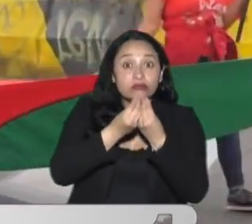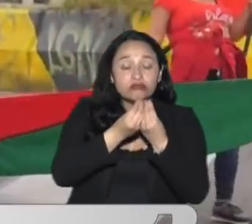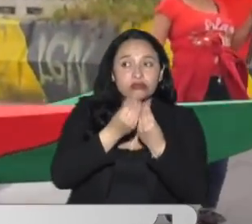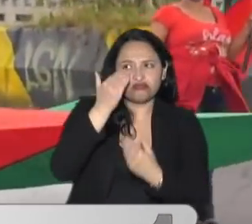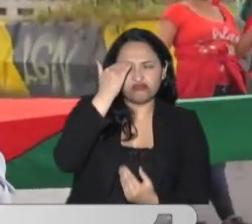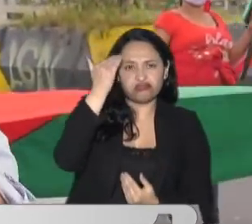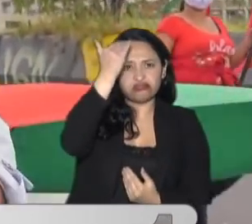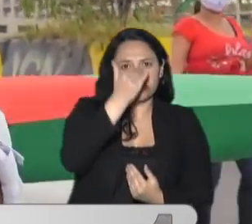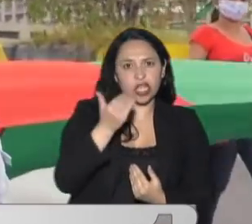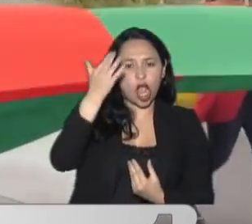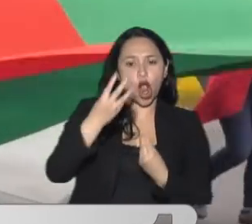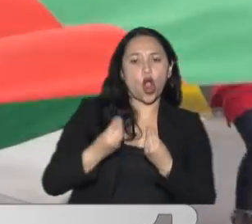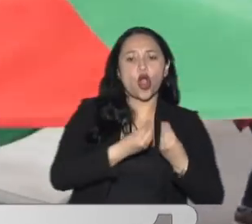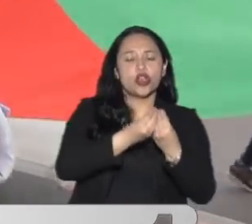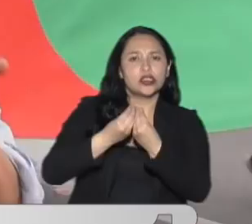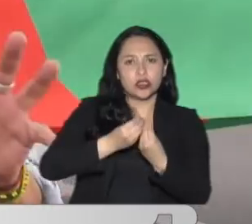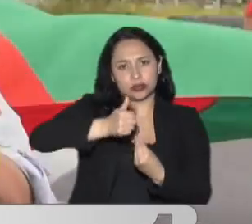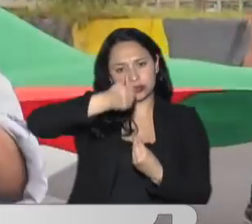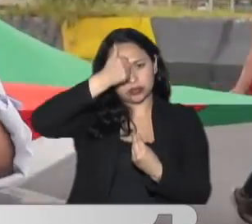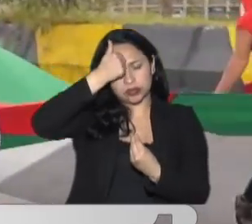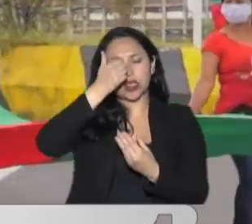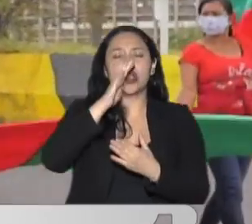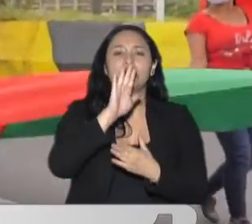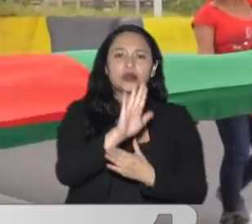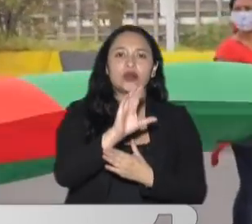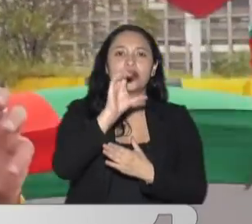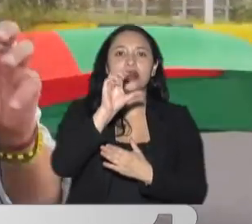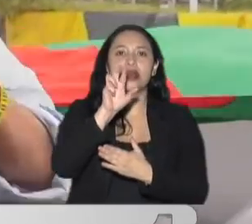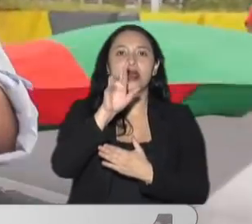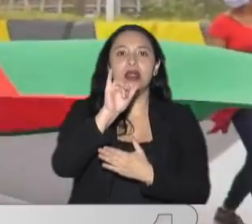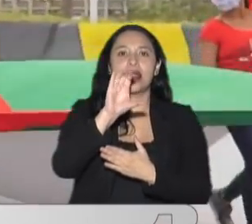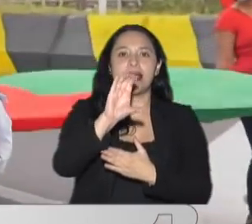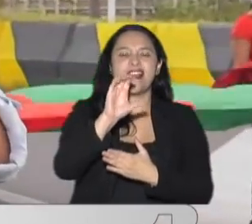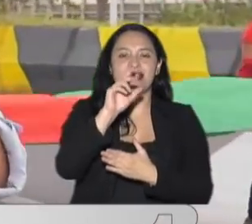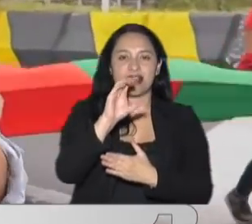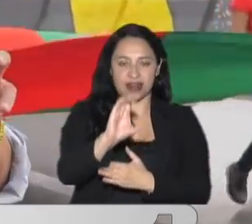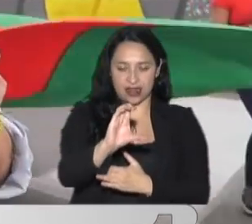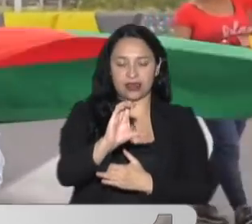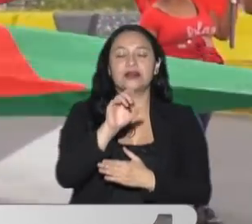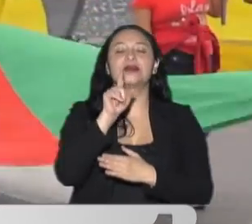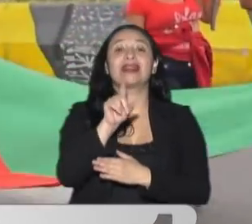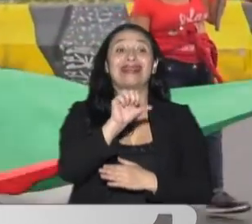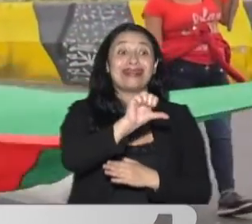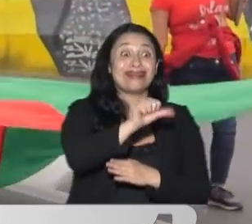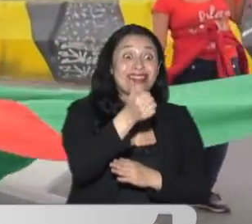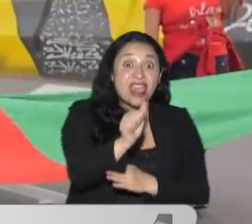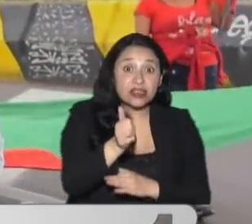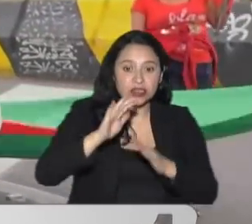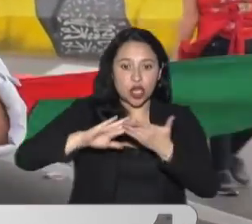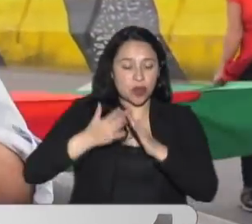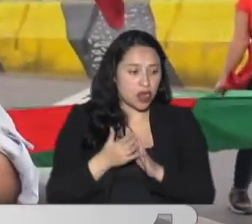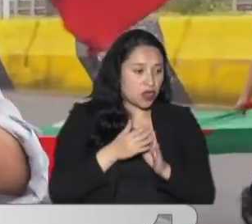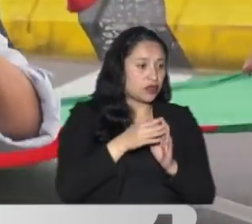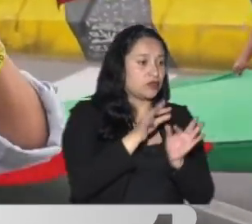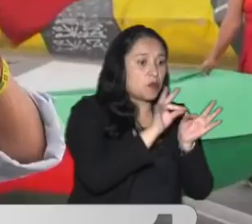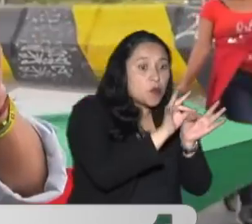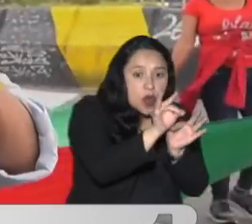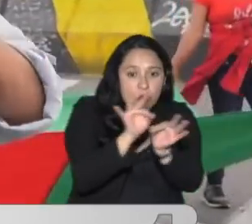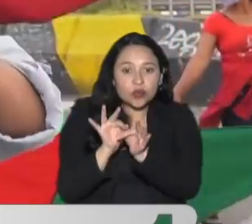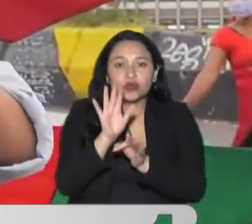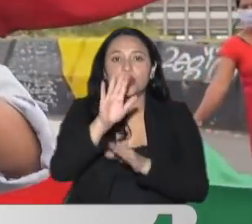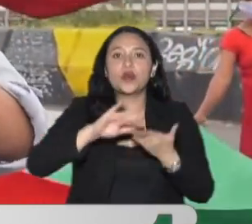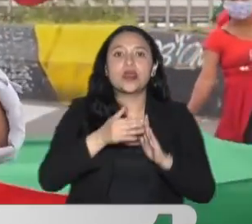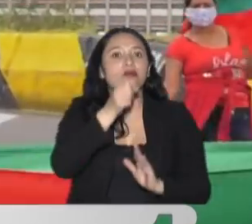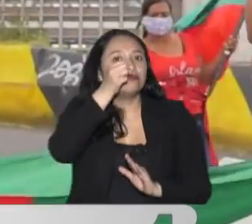Consejo Regional Indígena del Cauca, el CRIC, donde se reúnen los 10 pueblos que convocan esta minga que